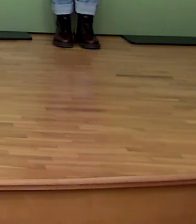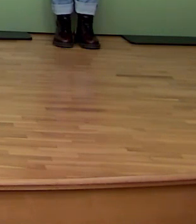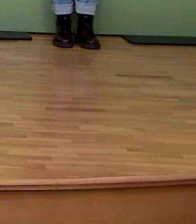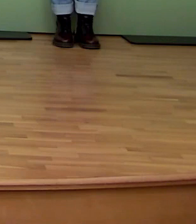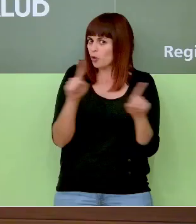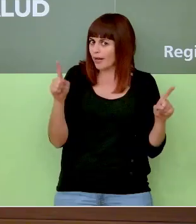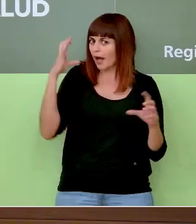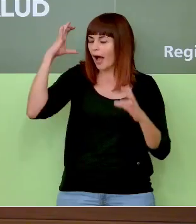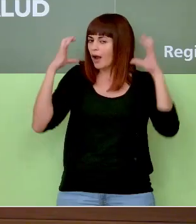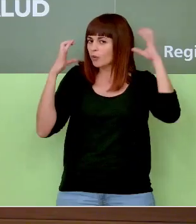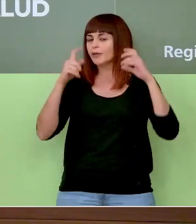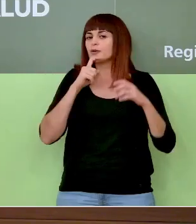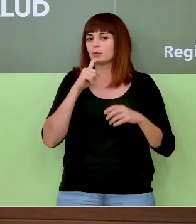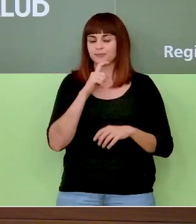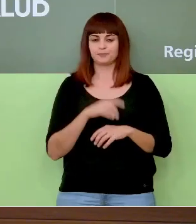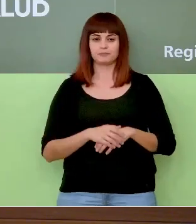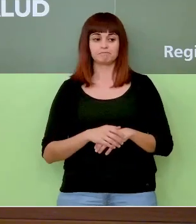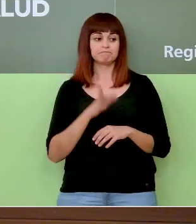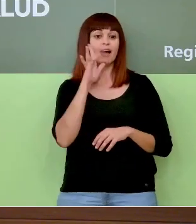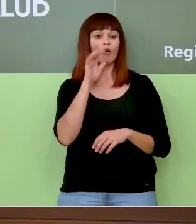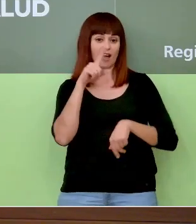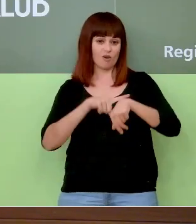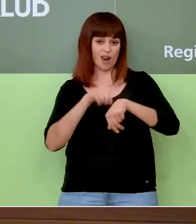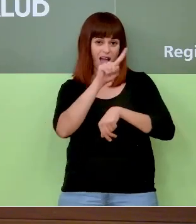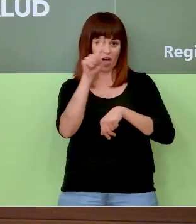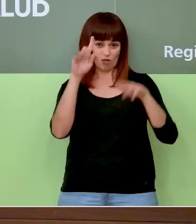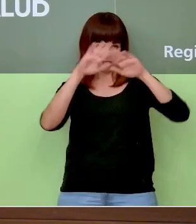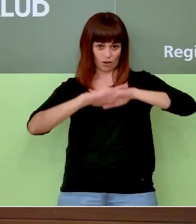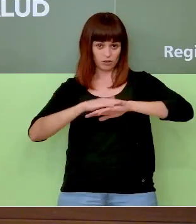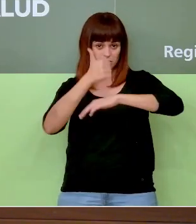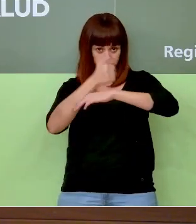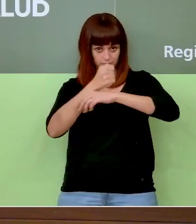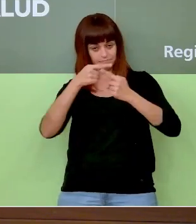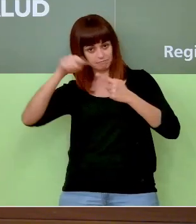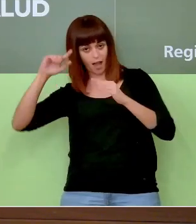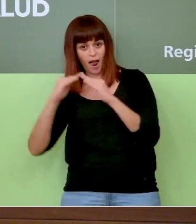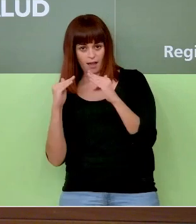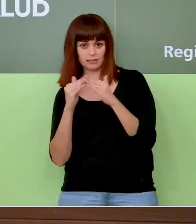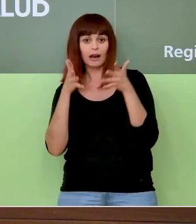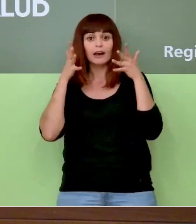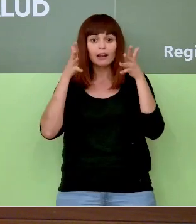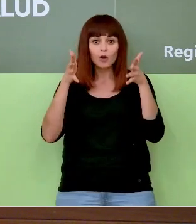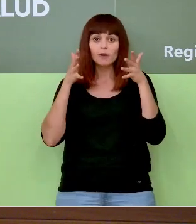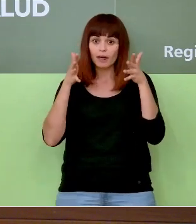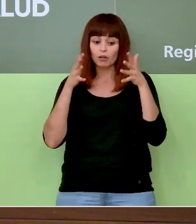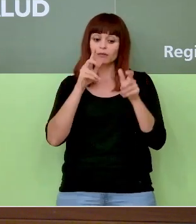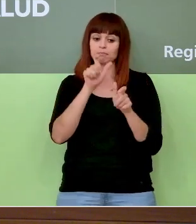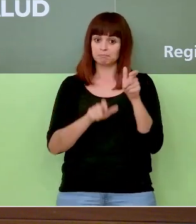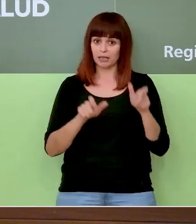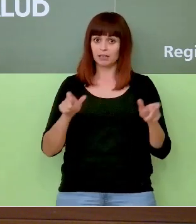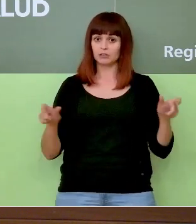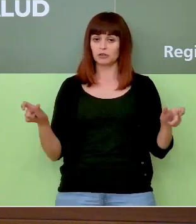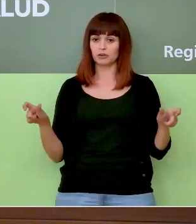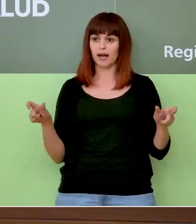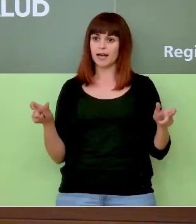Halloween? Ahora mismo lo que está es el toque de queda de las 11 de la noche y la recomendación evidentemente es que la población, o